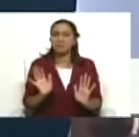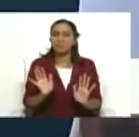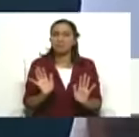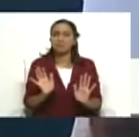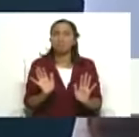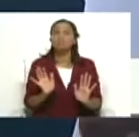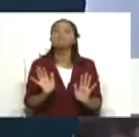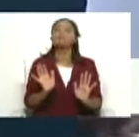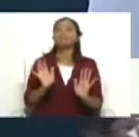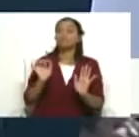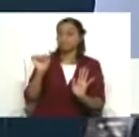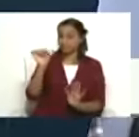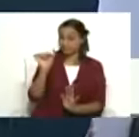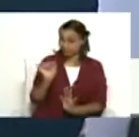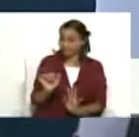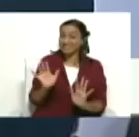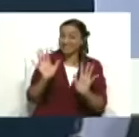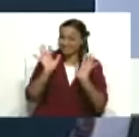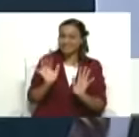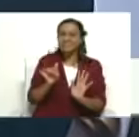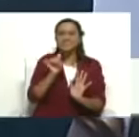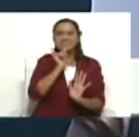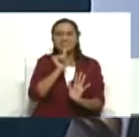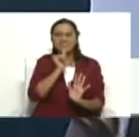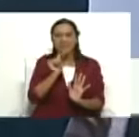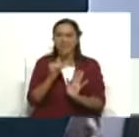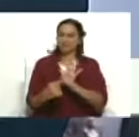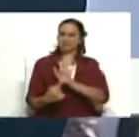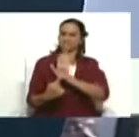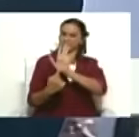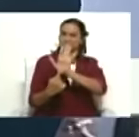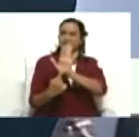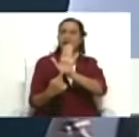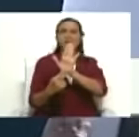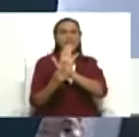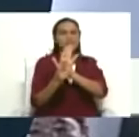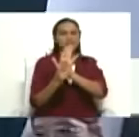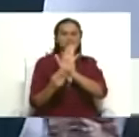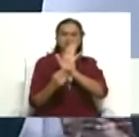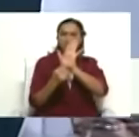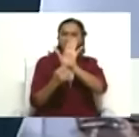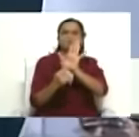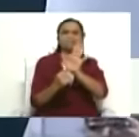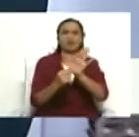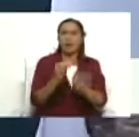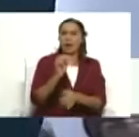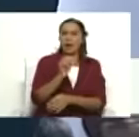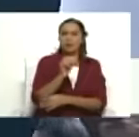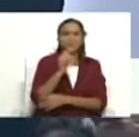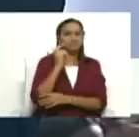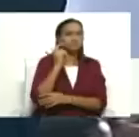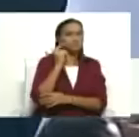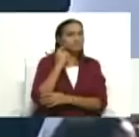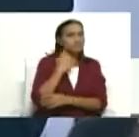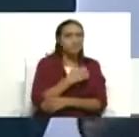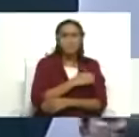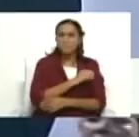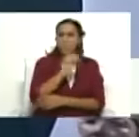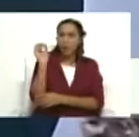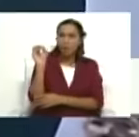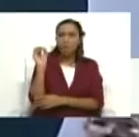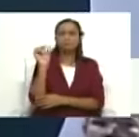Si alguien ha representado un verdadero récord de respeto de